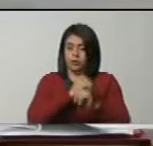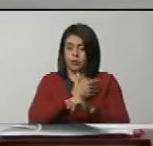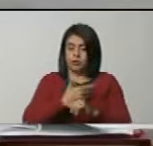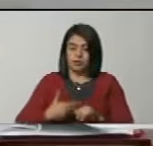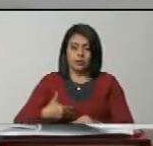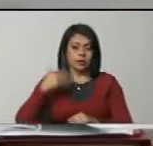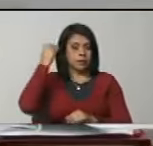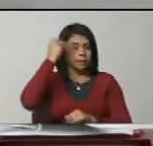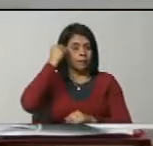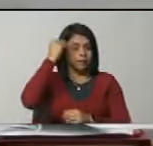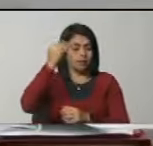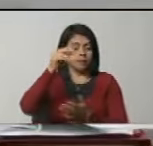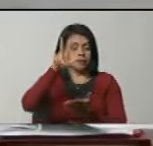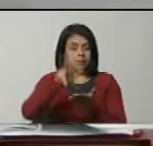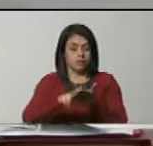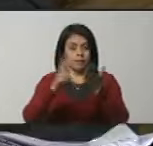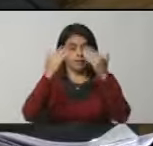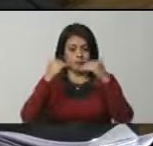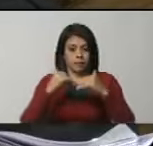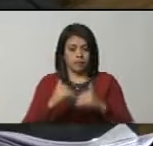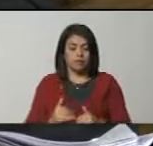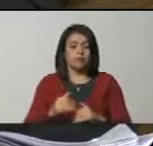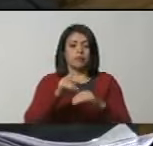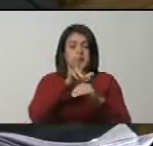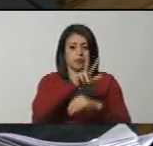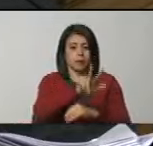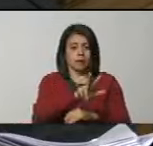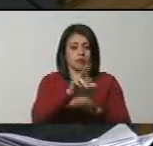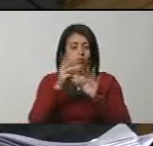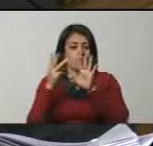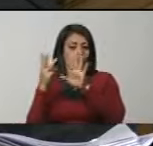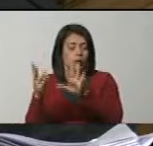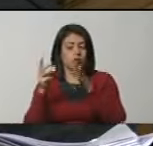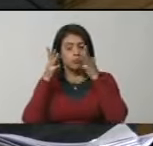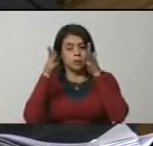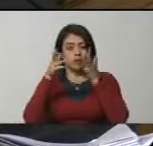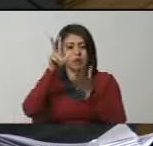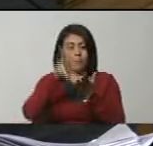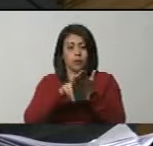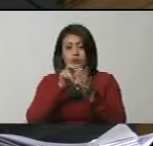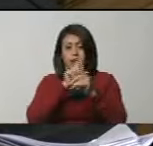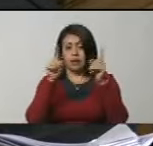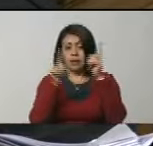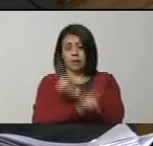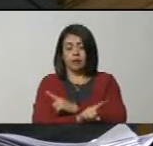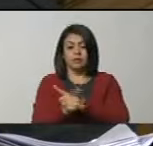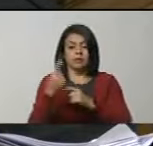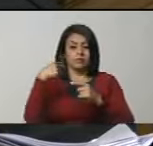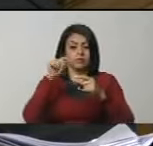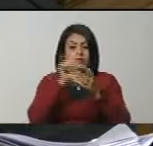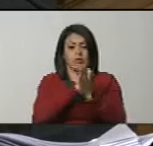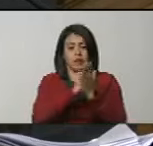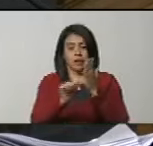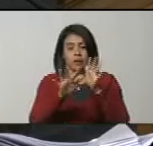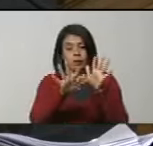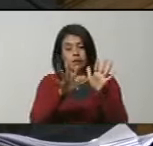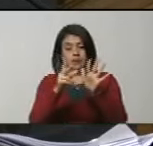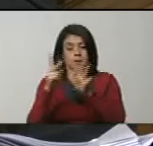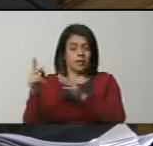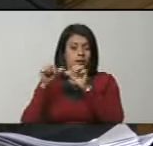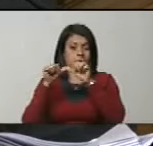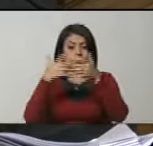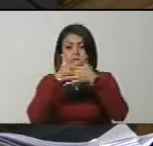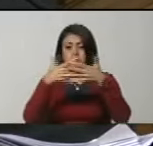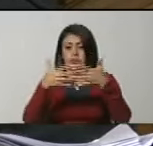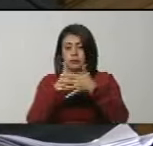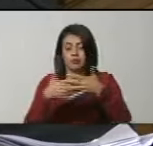consideración el epígrafe. Queda aprobado. Siguiente. Trigésimo octavo. Se sugiere aprobar con modificación el contenido del artículo 17, quedando